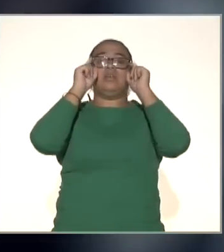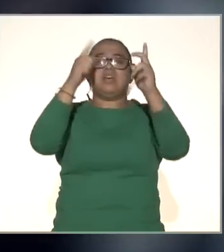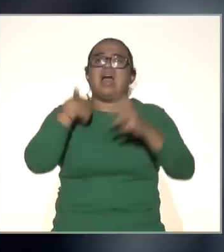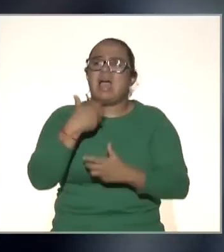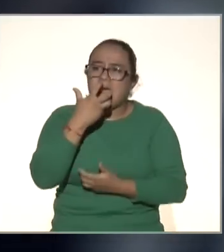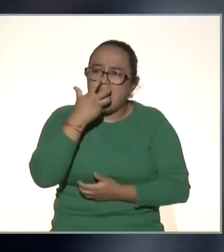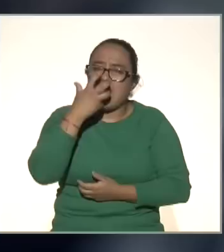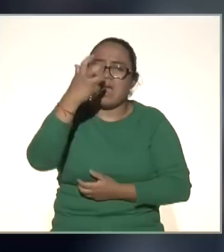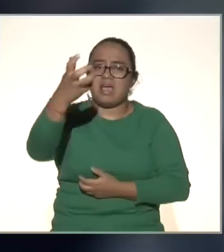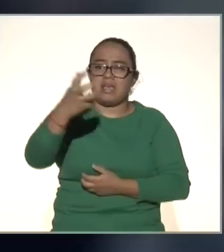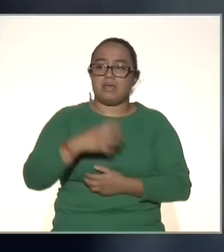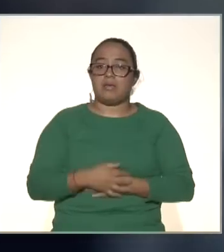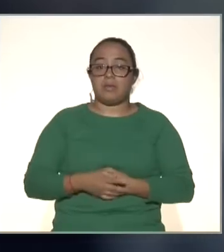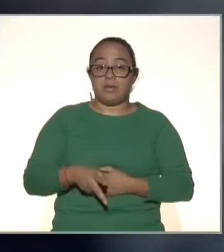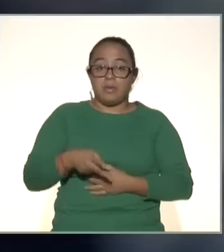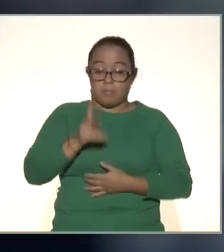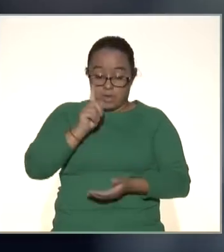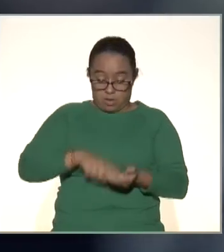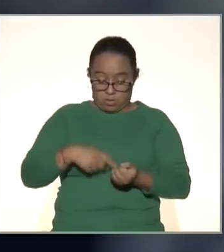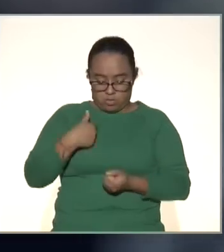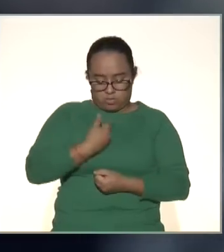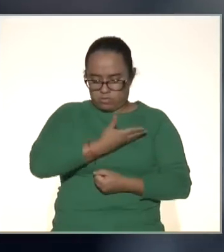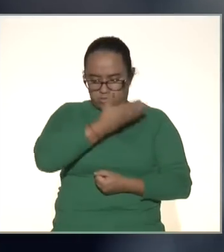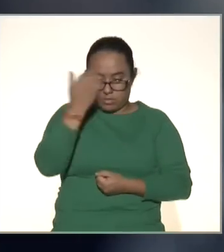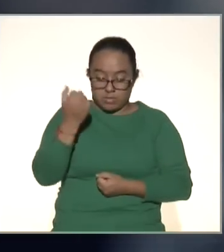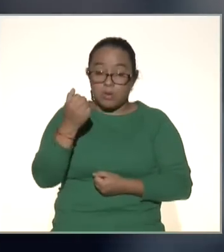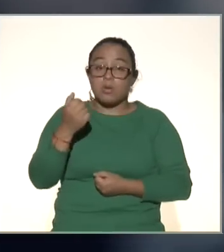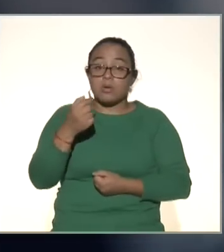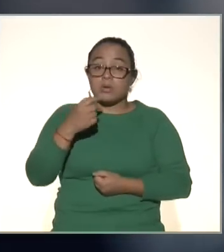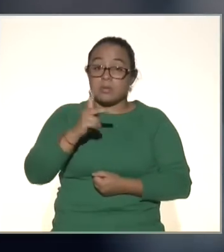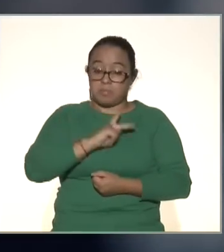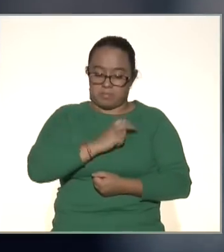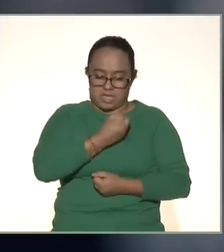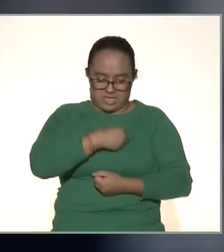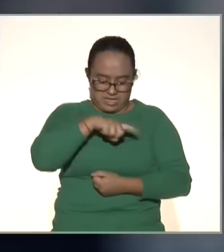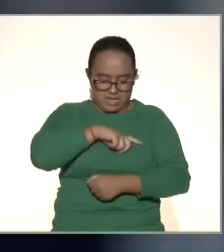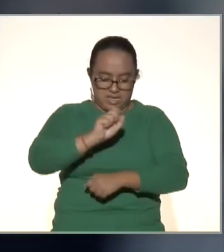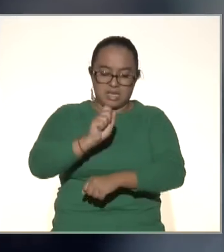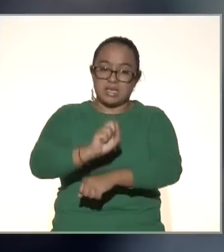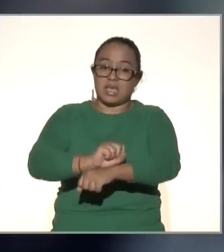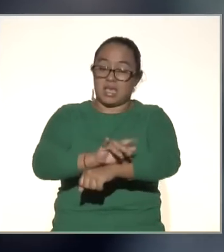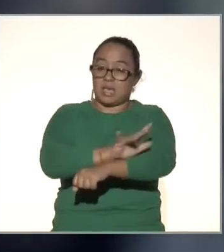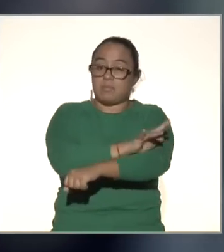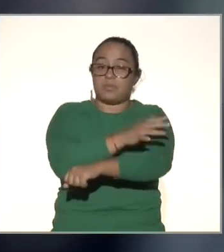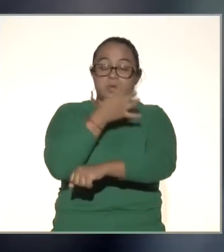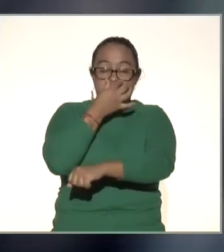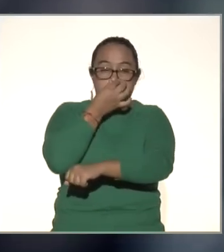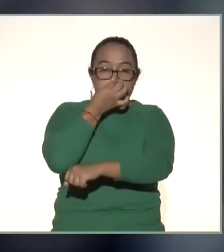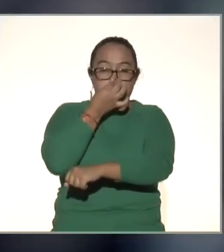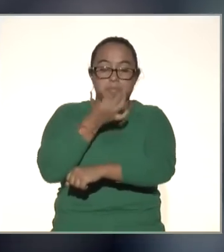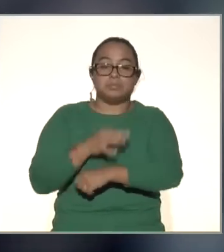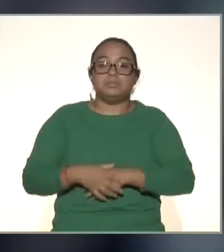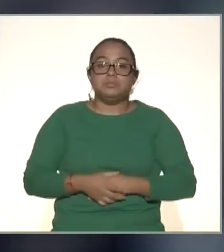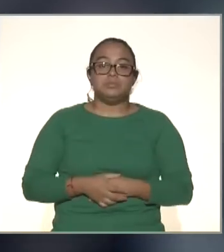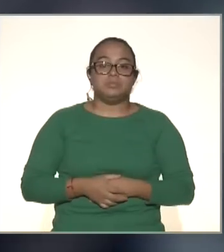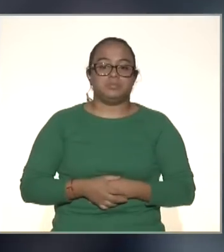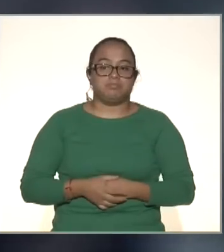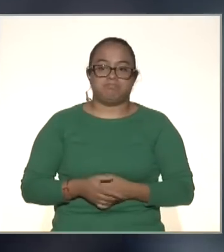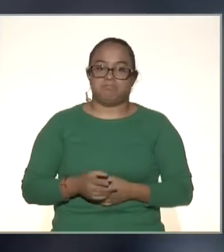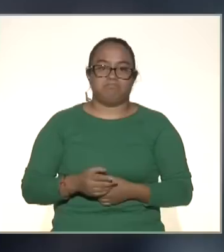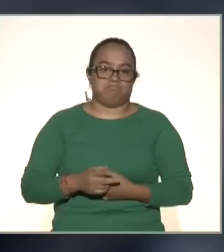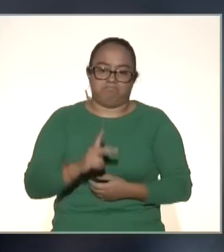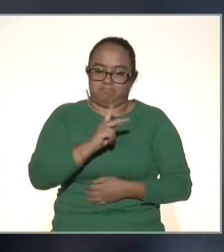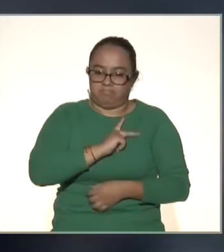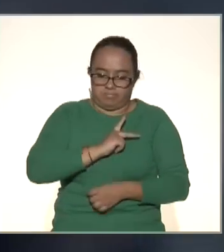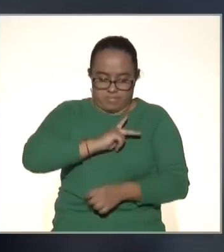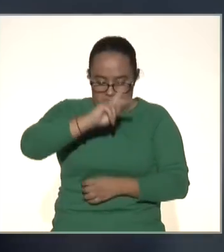y no lo sabía, pero realmente mi salud emocional estaba por el